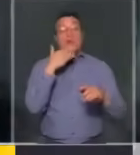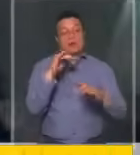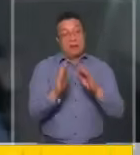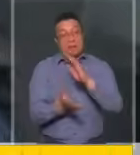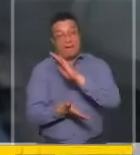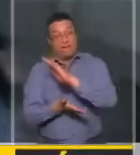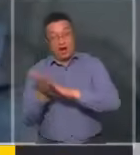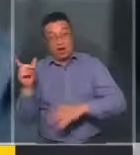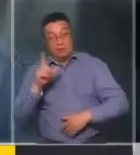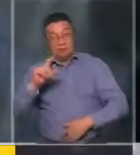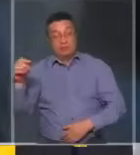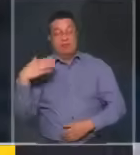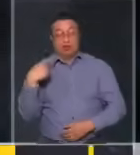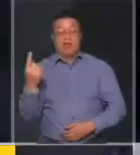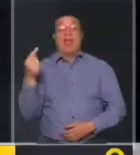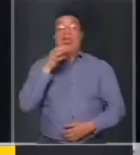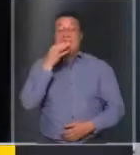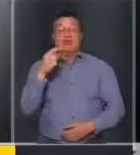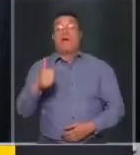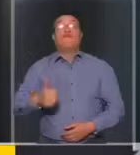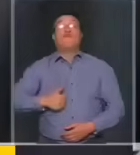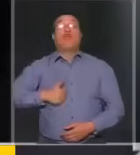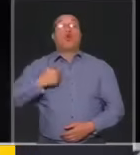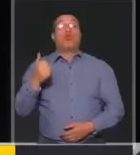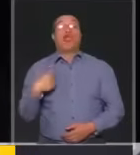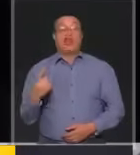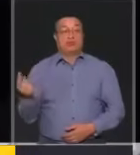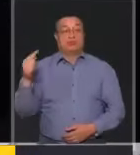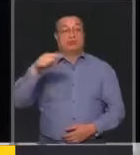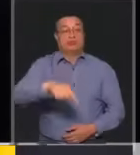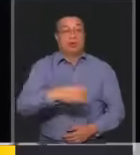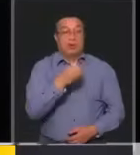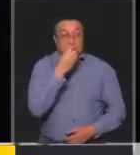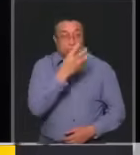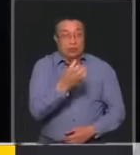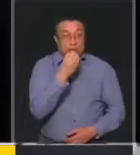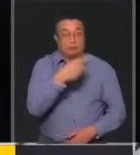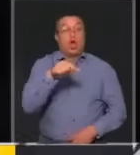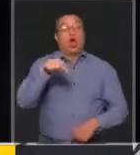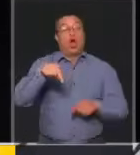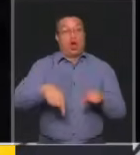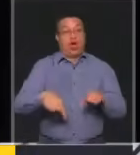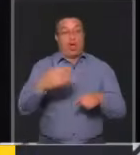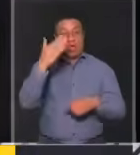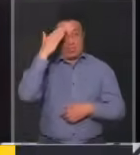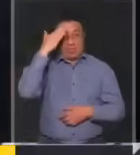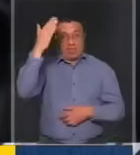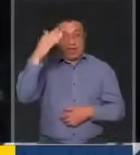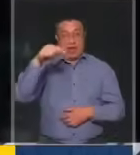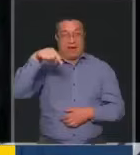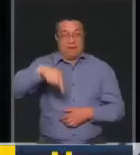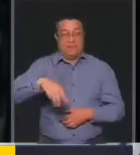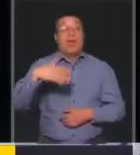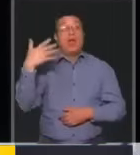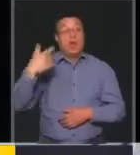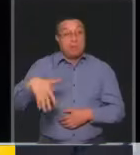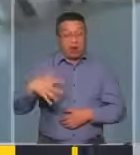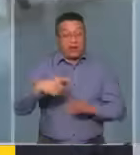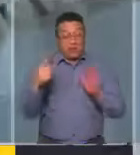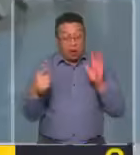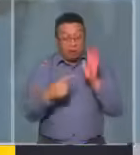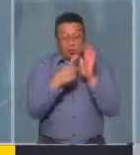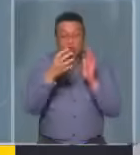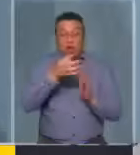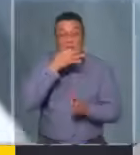que vinieron de forma voluntaria a entregar esta declaración durante esta jornada. Y también un punto importante que destacó en su declaración,